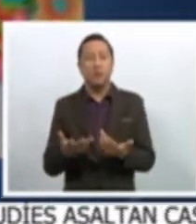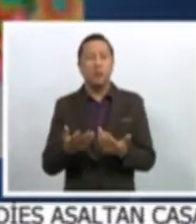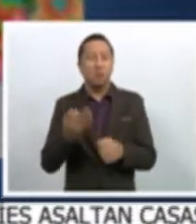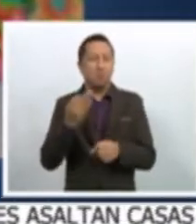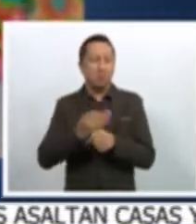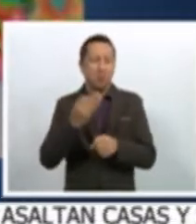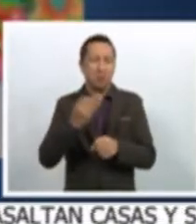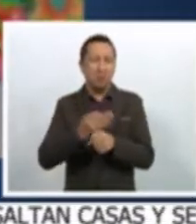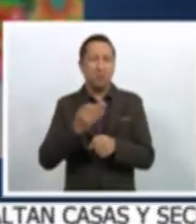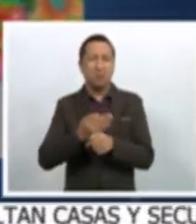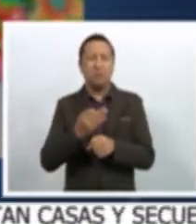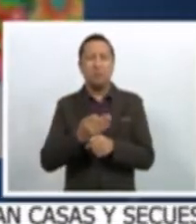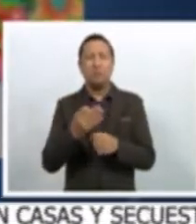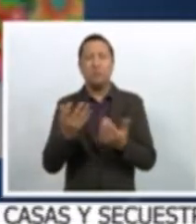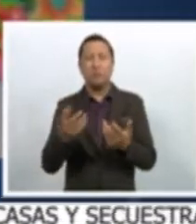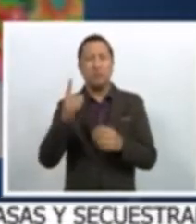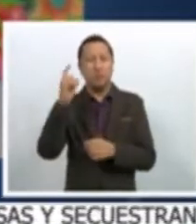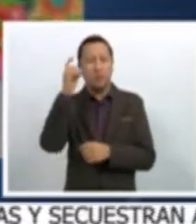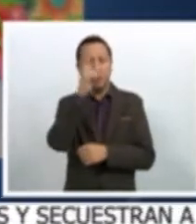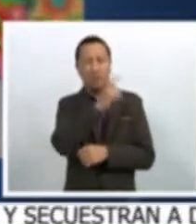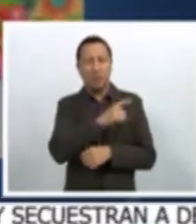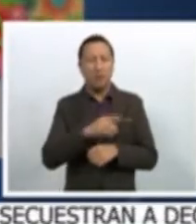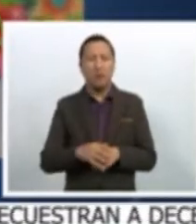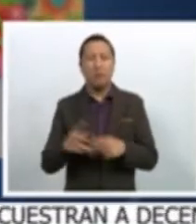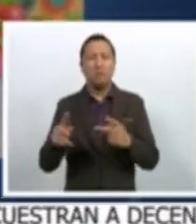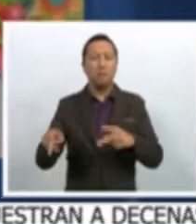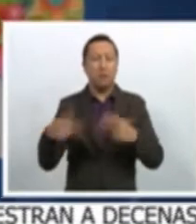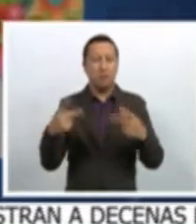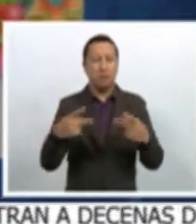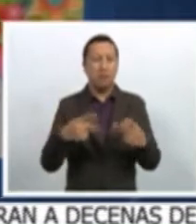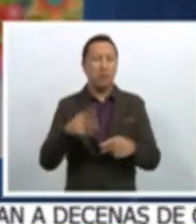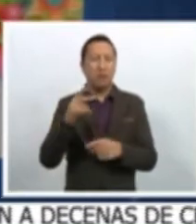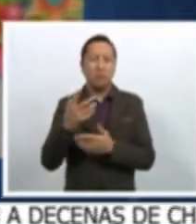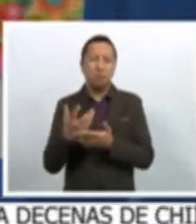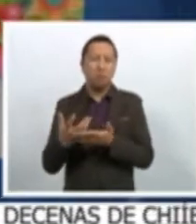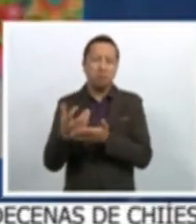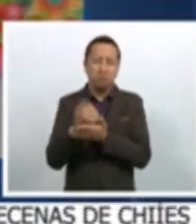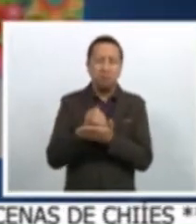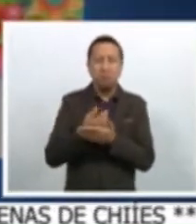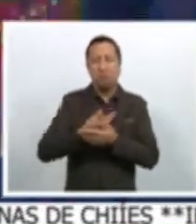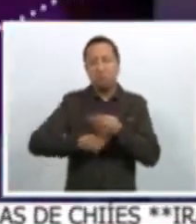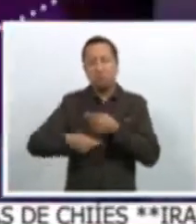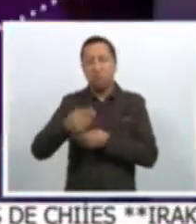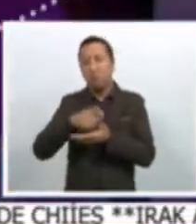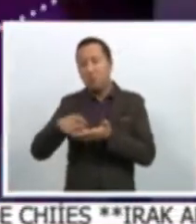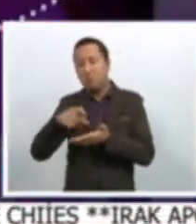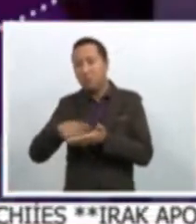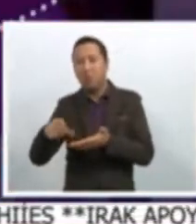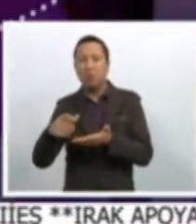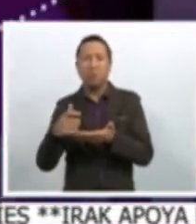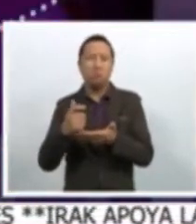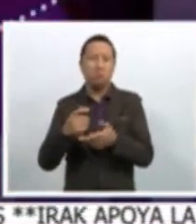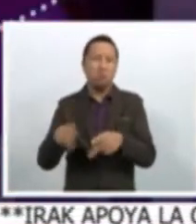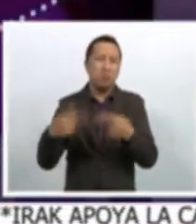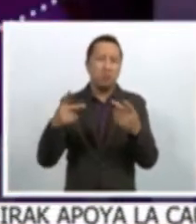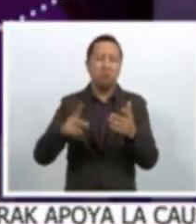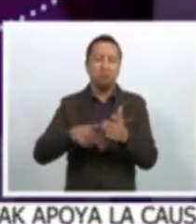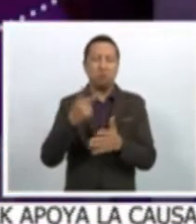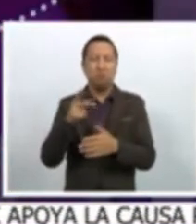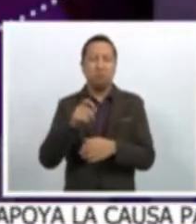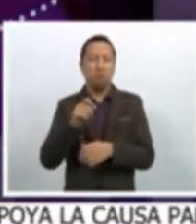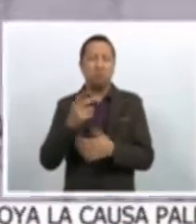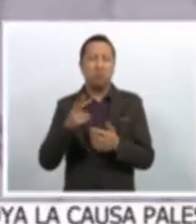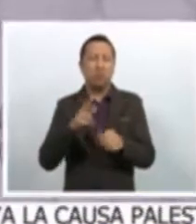ya está un poco bajo la venta, pero pues sale para la inversión, la renta y lo demás. En otros temas, le informo